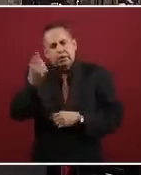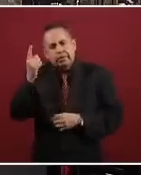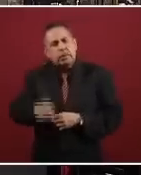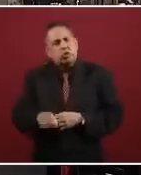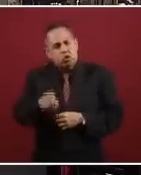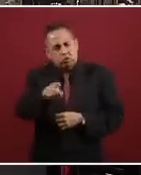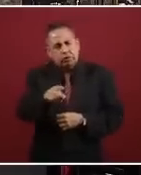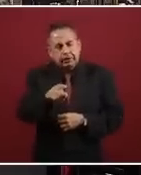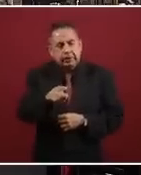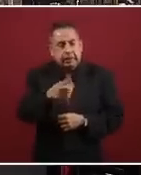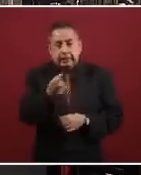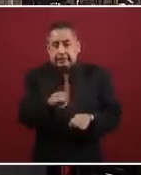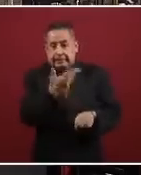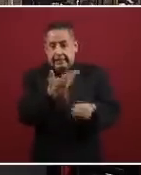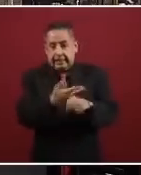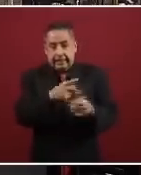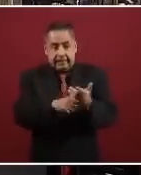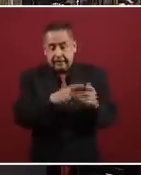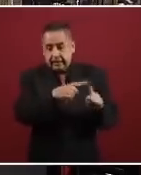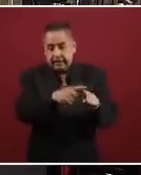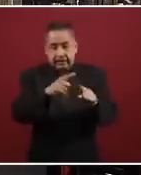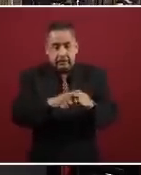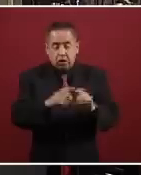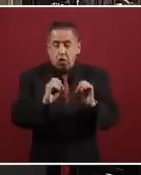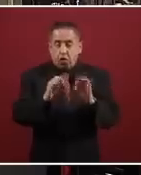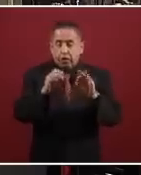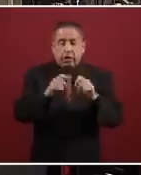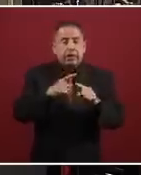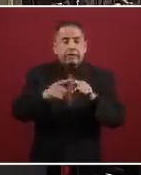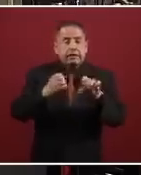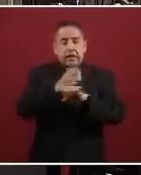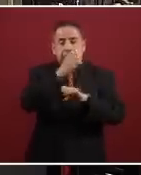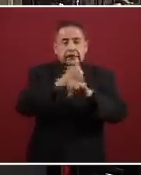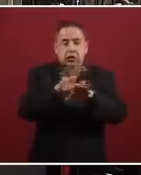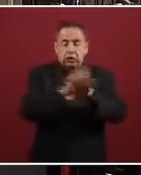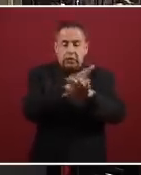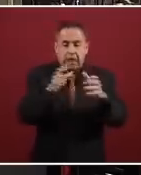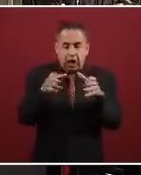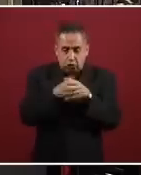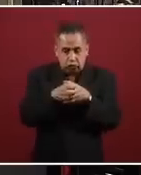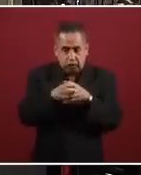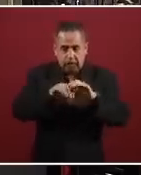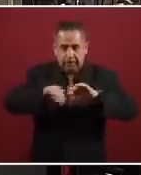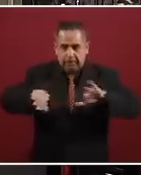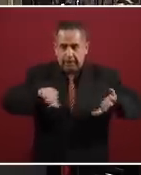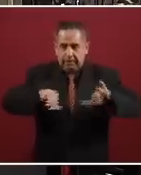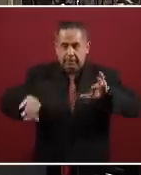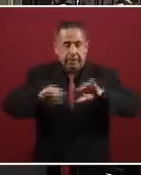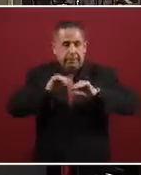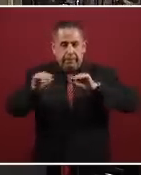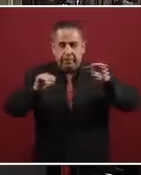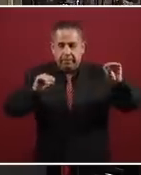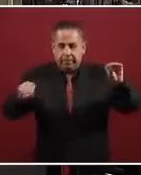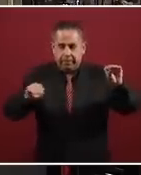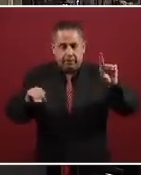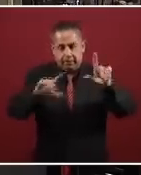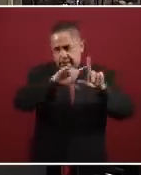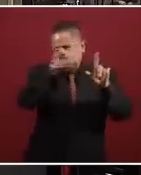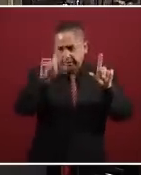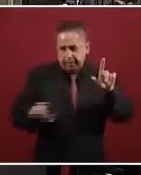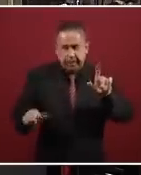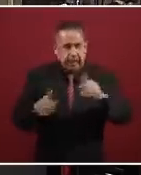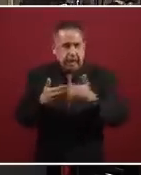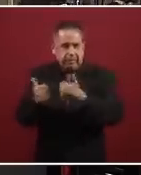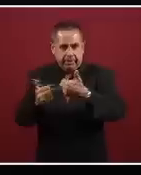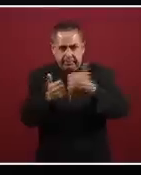las secretarías de Estado despacharían desde diversas entidades del país. Sin embargo, de acuerdo con una